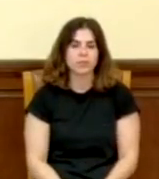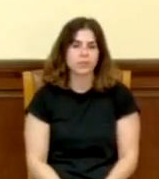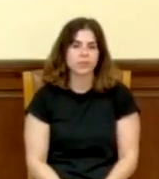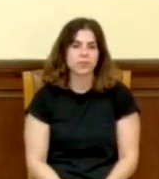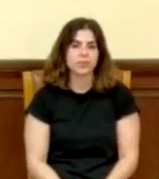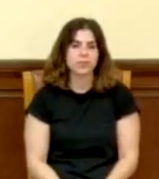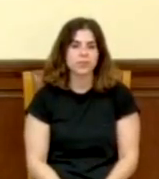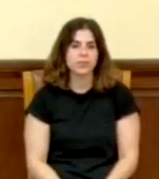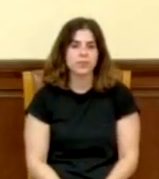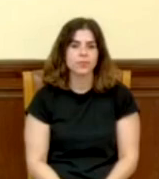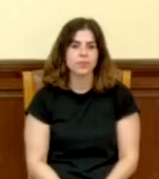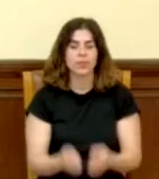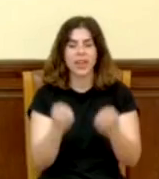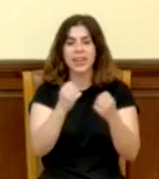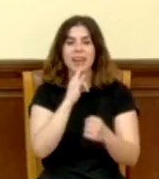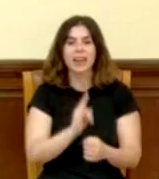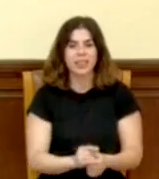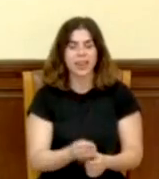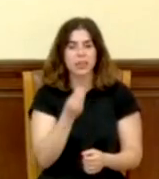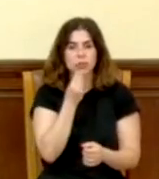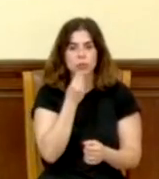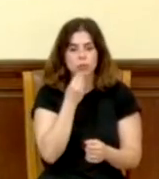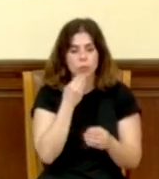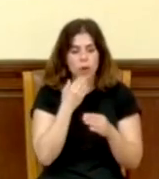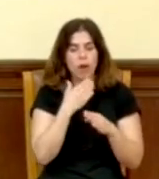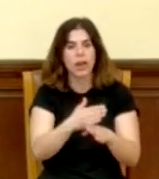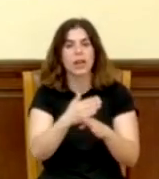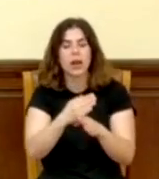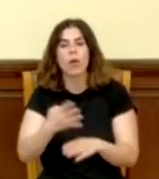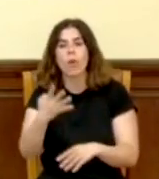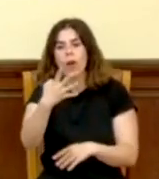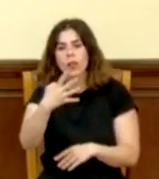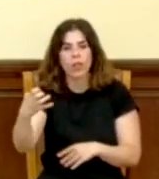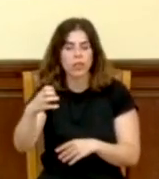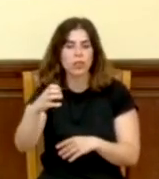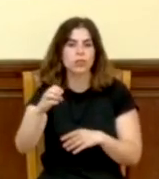110.525,87, energía eléctrica, consumos en colegios por importe de